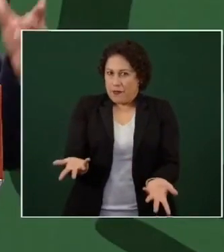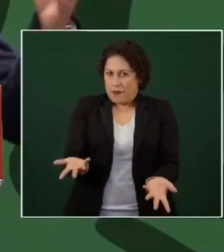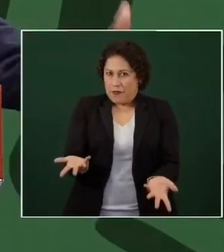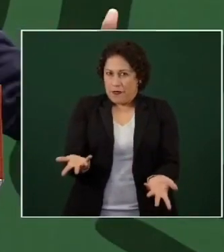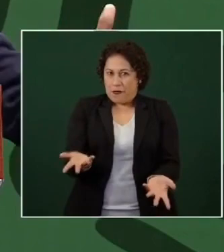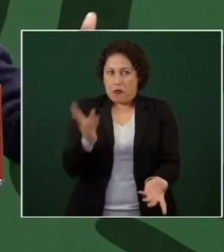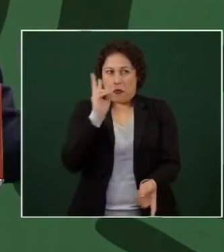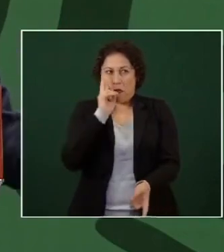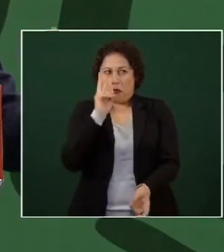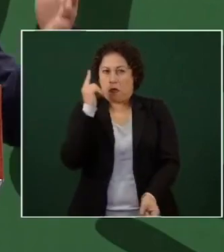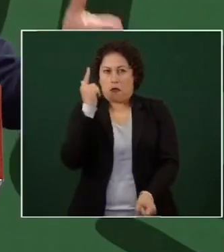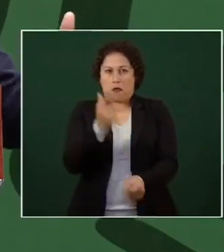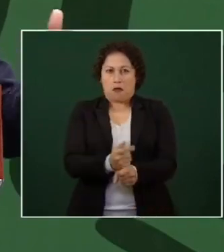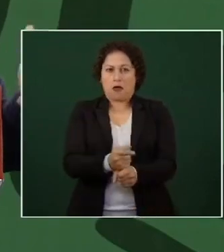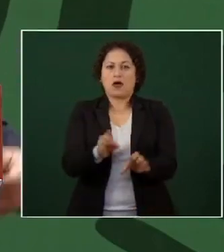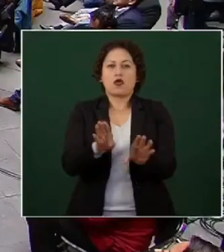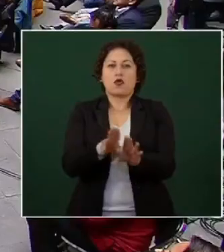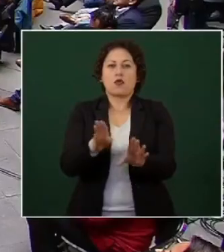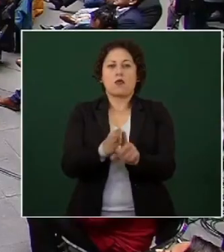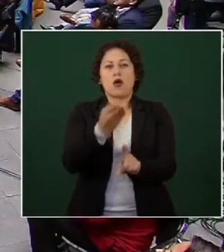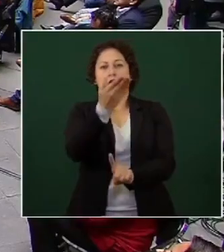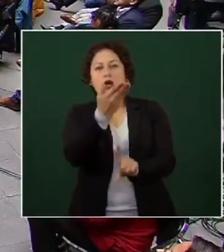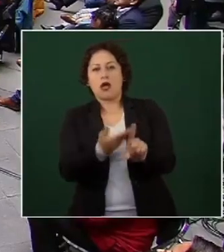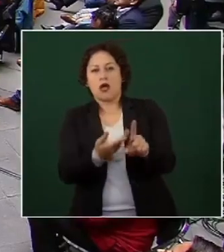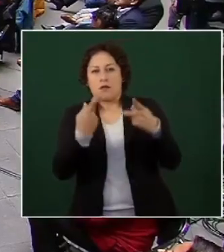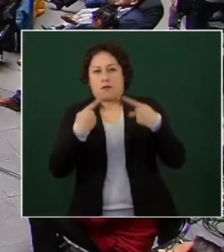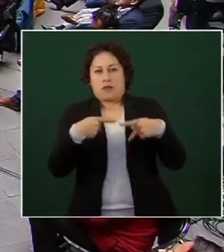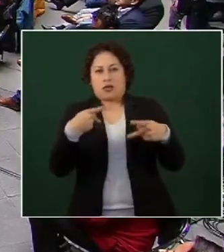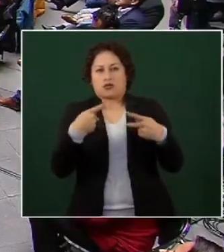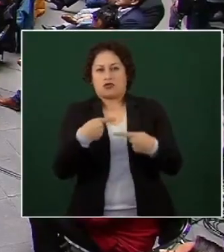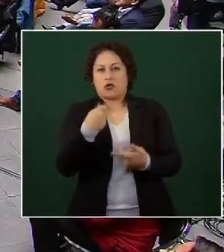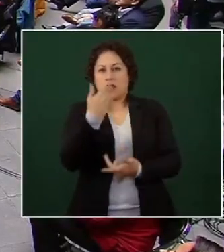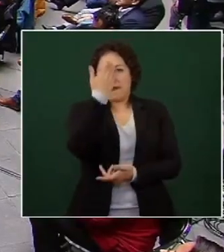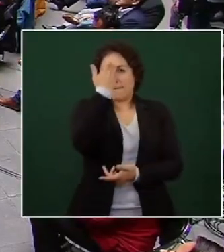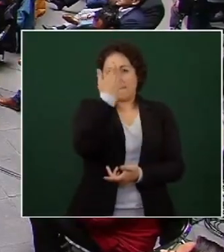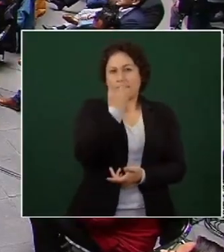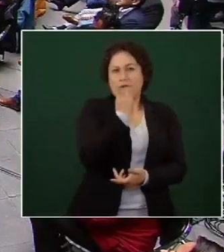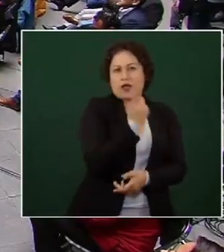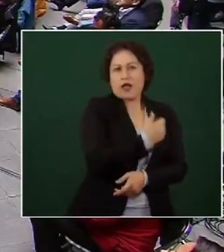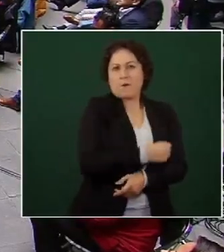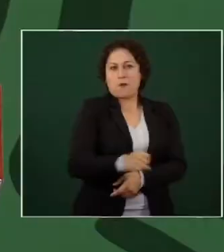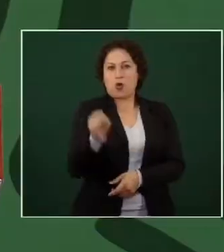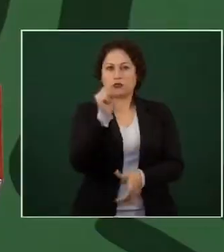¿Por qué van sobre un periodista famoso que además